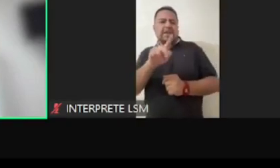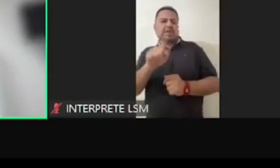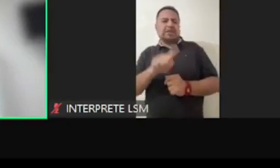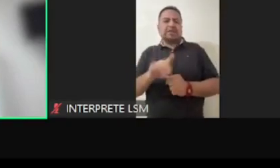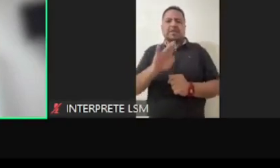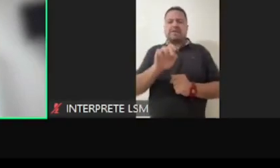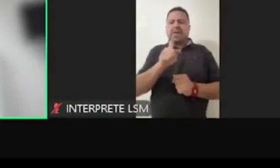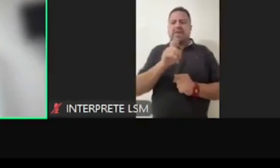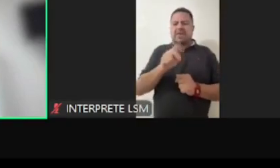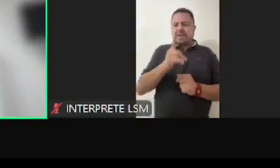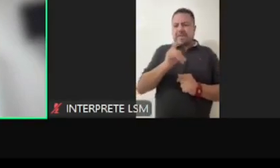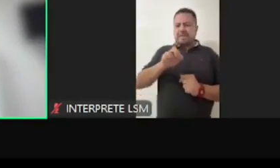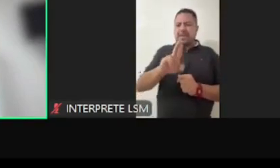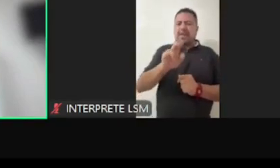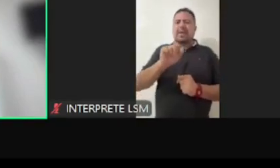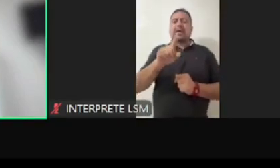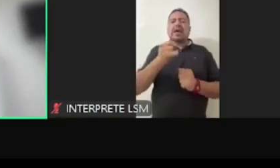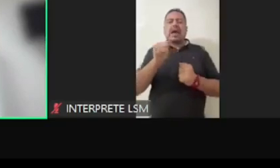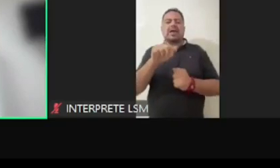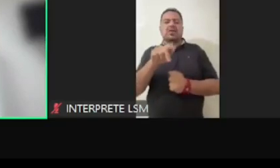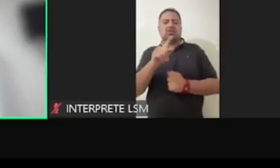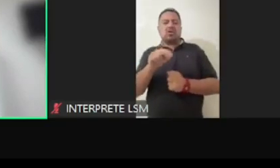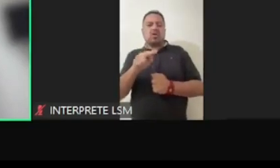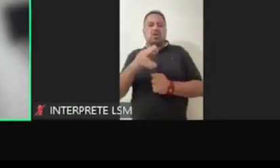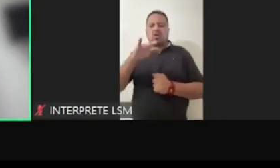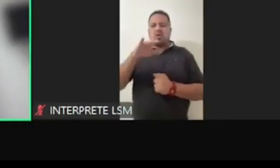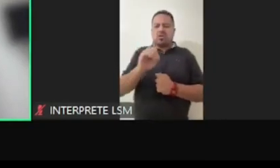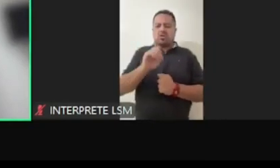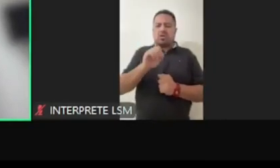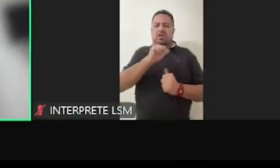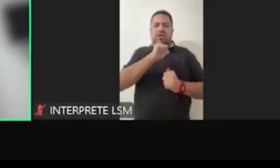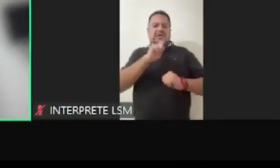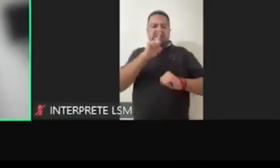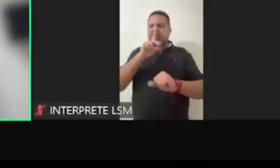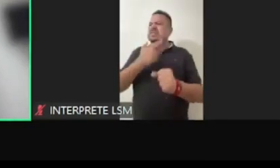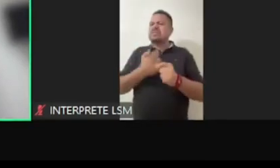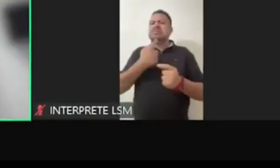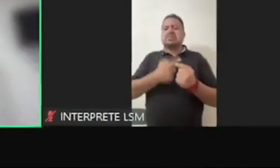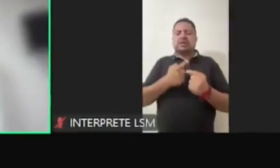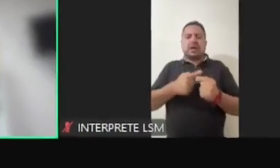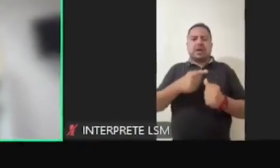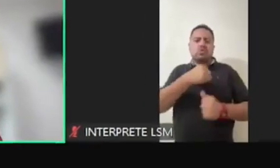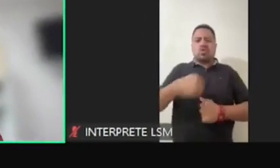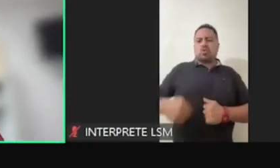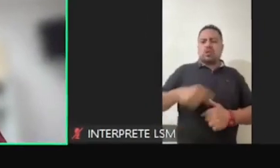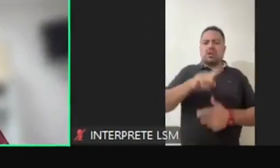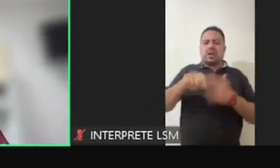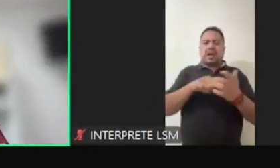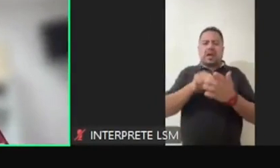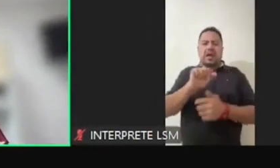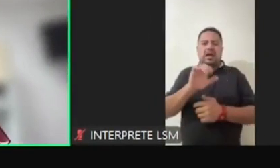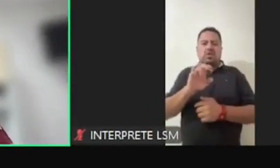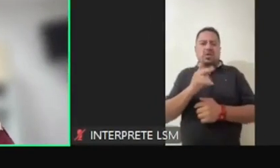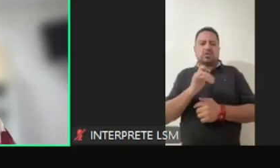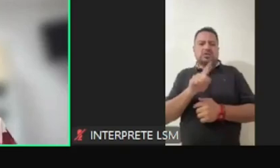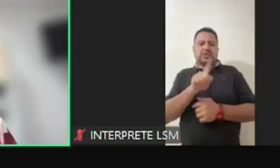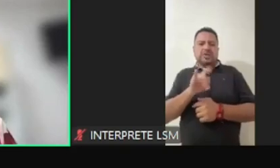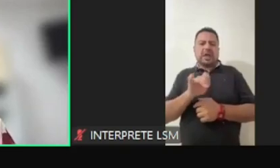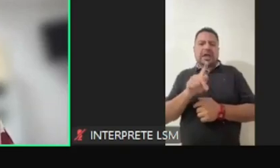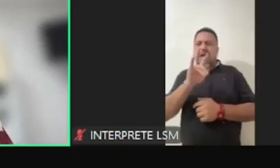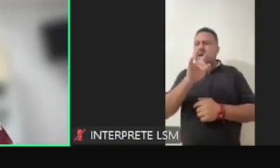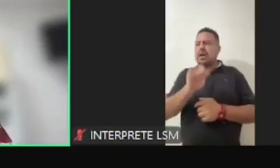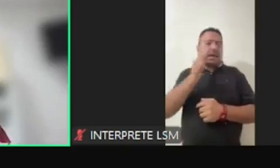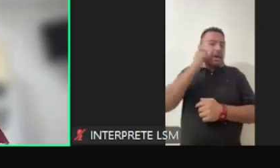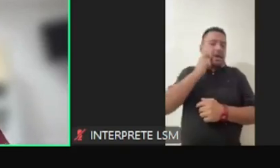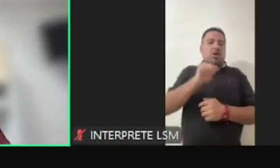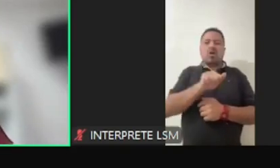Néstor pastor y Antonio Maldonado Luna La autoridad responsable es el ayuntamiento de alcosauca de Guerrero Guerrero el